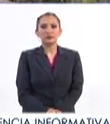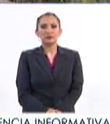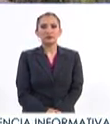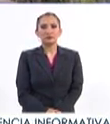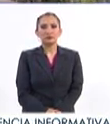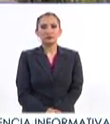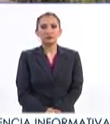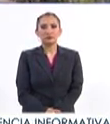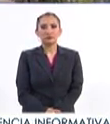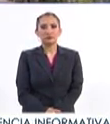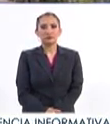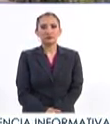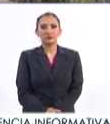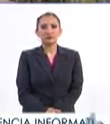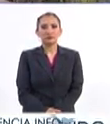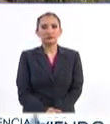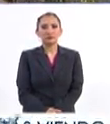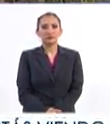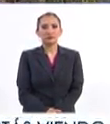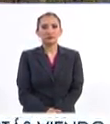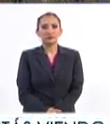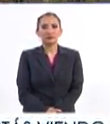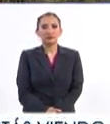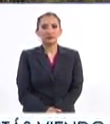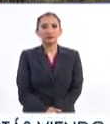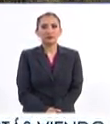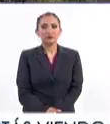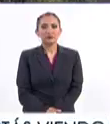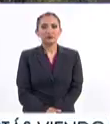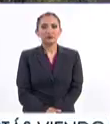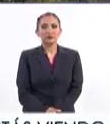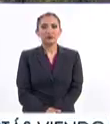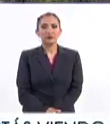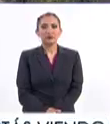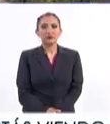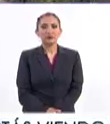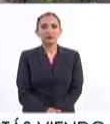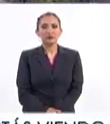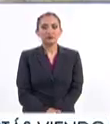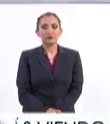cachitzatún, cachi andibitza, cachi andibi.